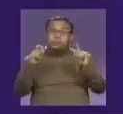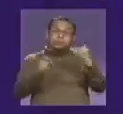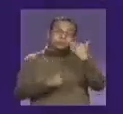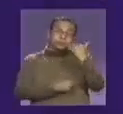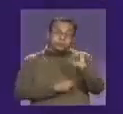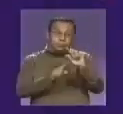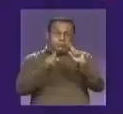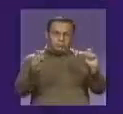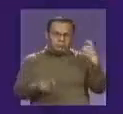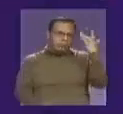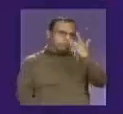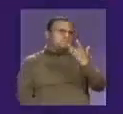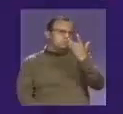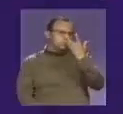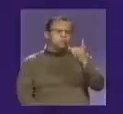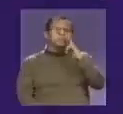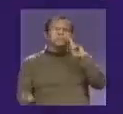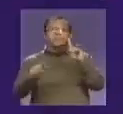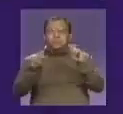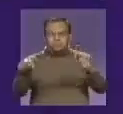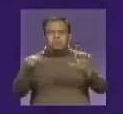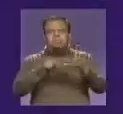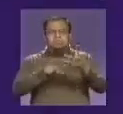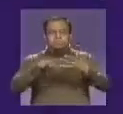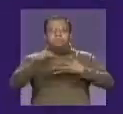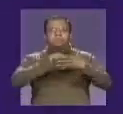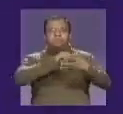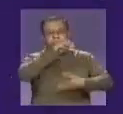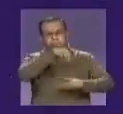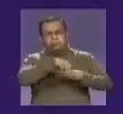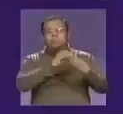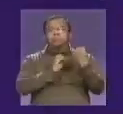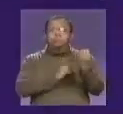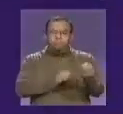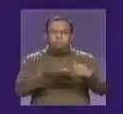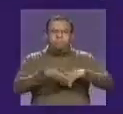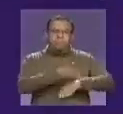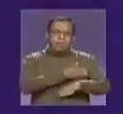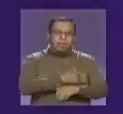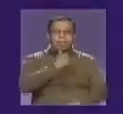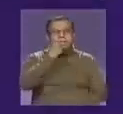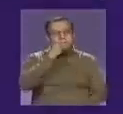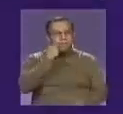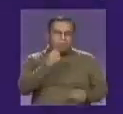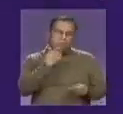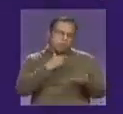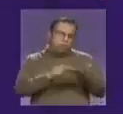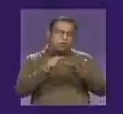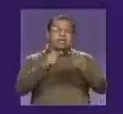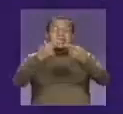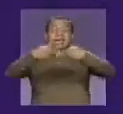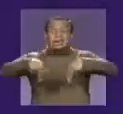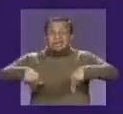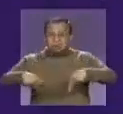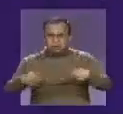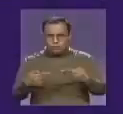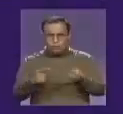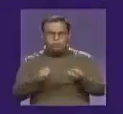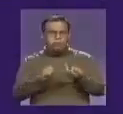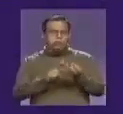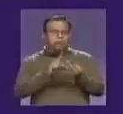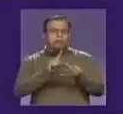mujeres negras, contamos con varias categorías de exclusión, como lo es la raza, la clase y el género.